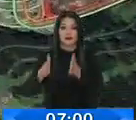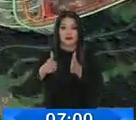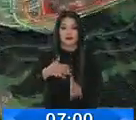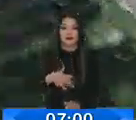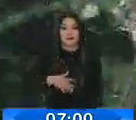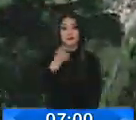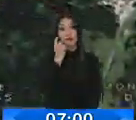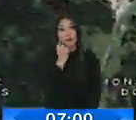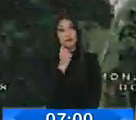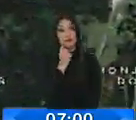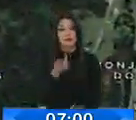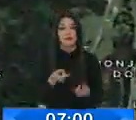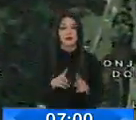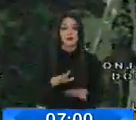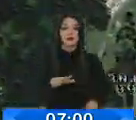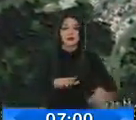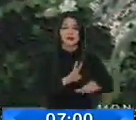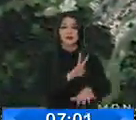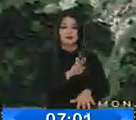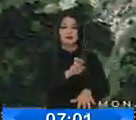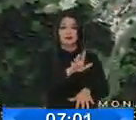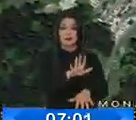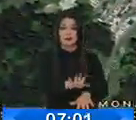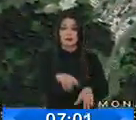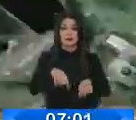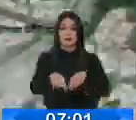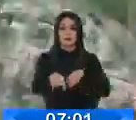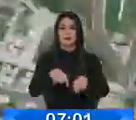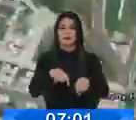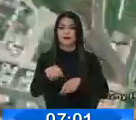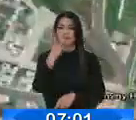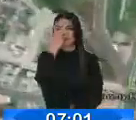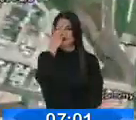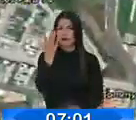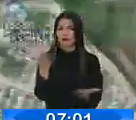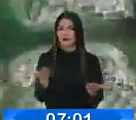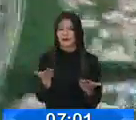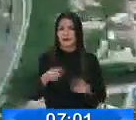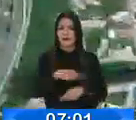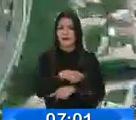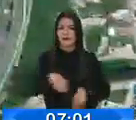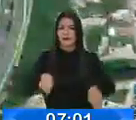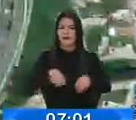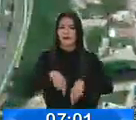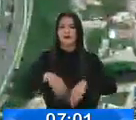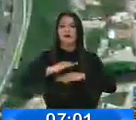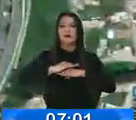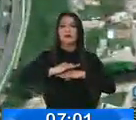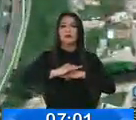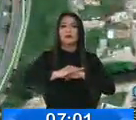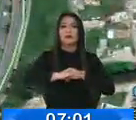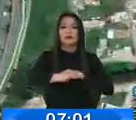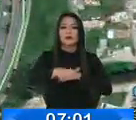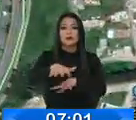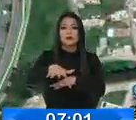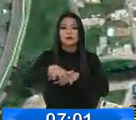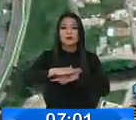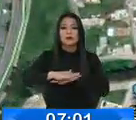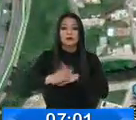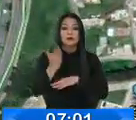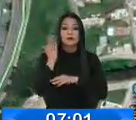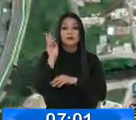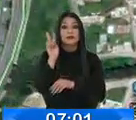Bolívar y también al Valle de los Chillos. Hay tráfico fuerte. ¿Por qué hay tráfico fuerte en ese sector? Porque están pavimentando. El día